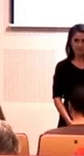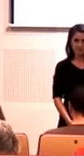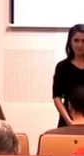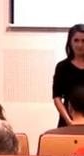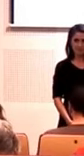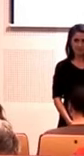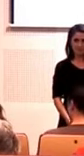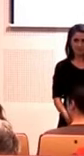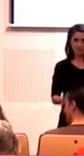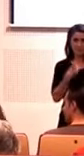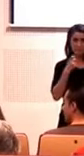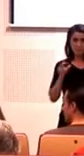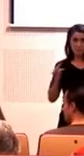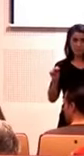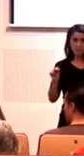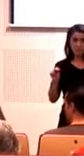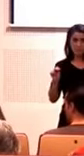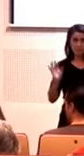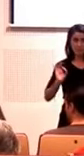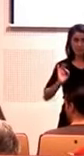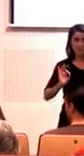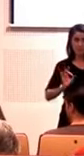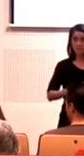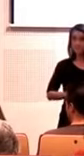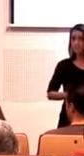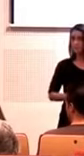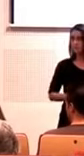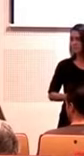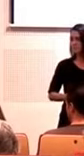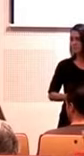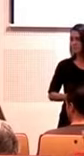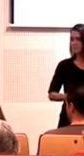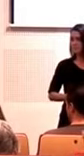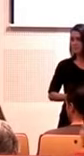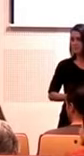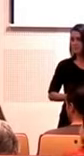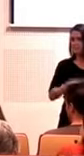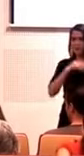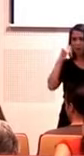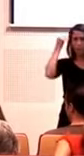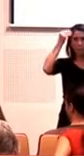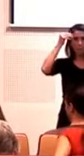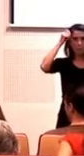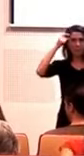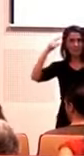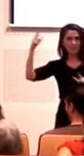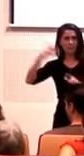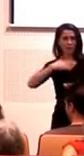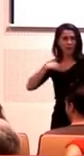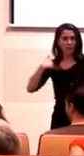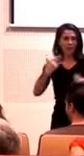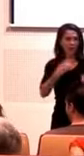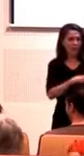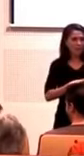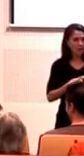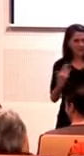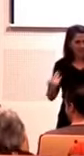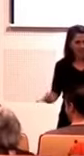¿Nadie más quiere preguntar nada ni decir nada? ¿Nadie ha sacado de aquí un pensamiento que quiera compartir?